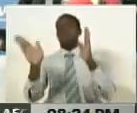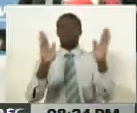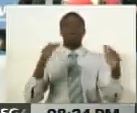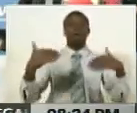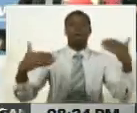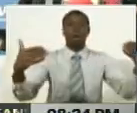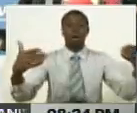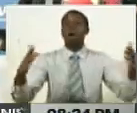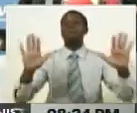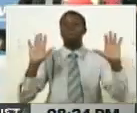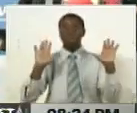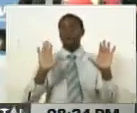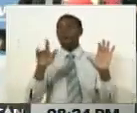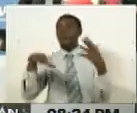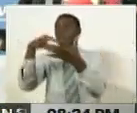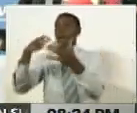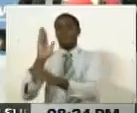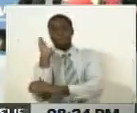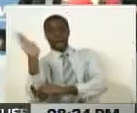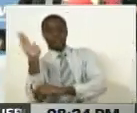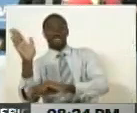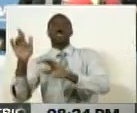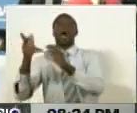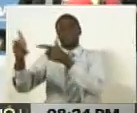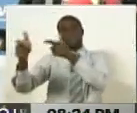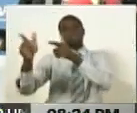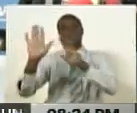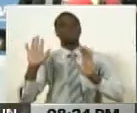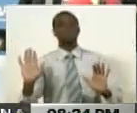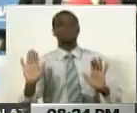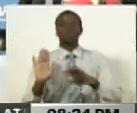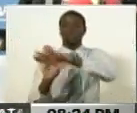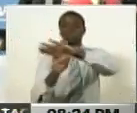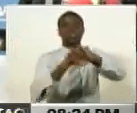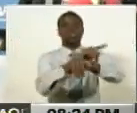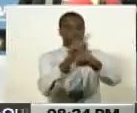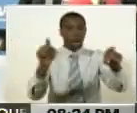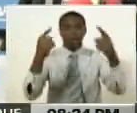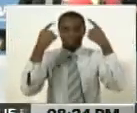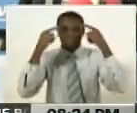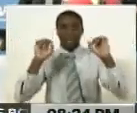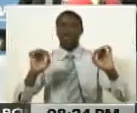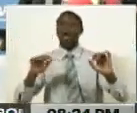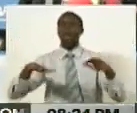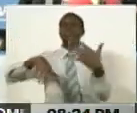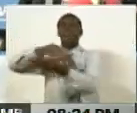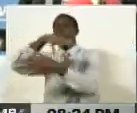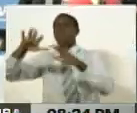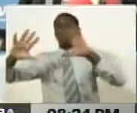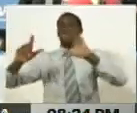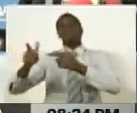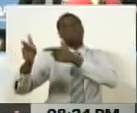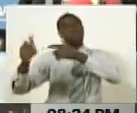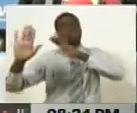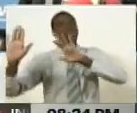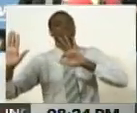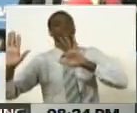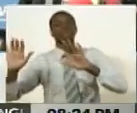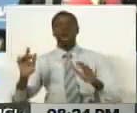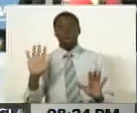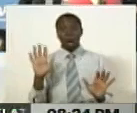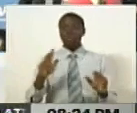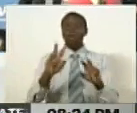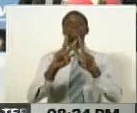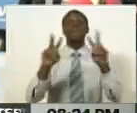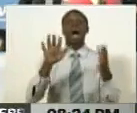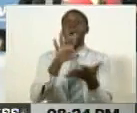contener las alteraciones de orden público. Se supone que estoy hablando para contener las alteraciones de orden público. Cuando son manifestaciones pacíficas, que